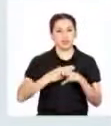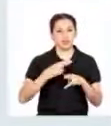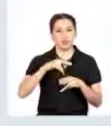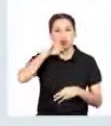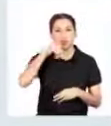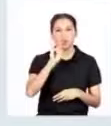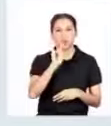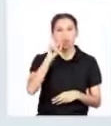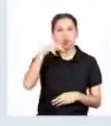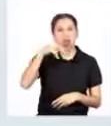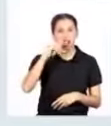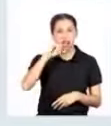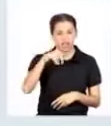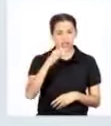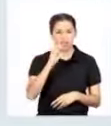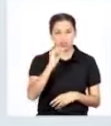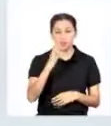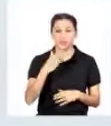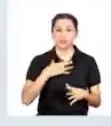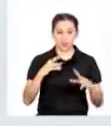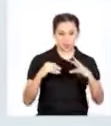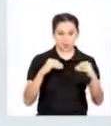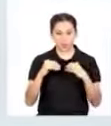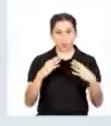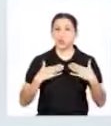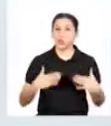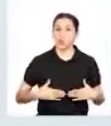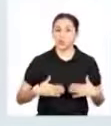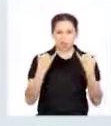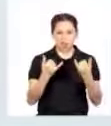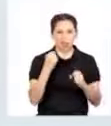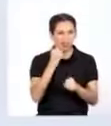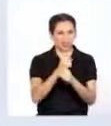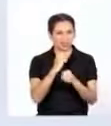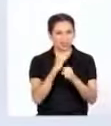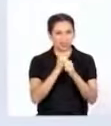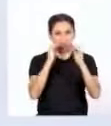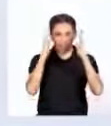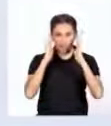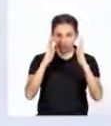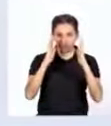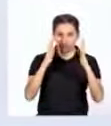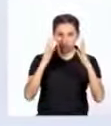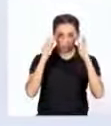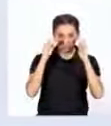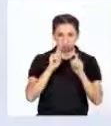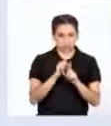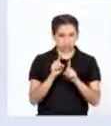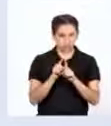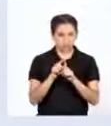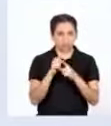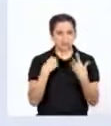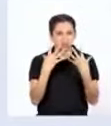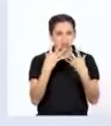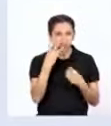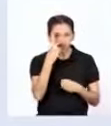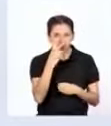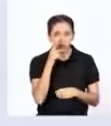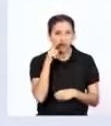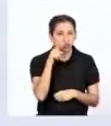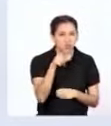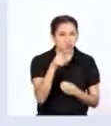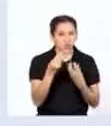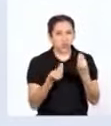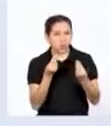Hola, soy Juanjo y es momento de activar nuestro cuerpo y hoy vamos a trabajar con la atención y concentración. Quiero ver qué